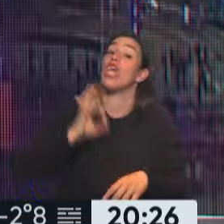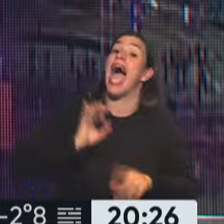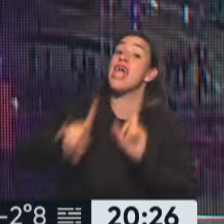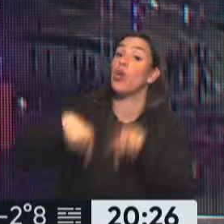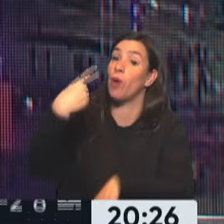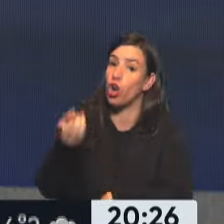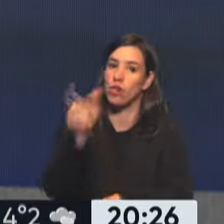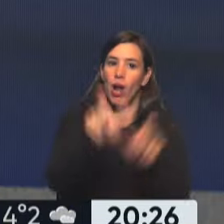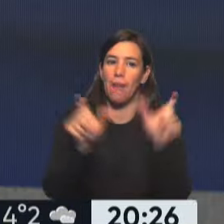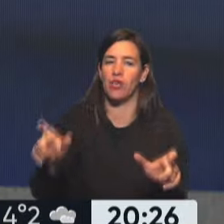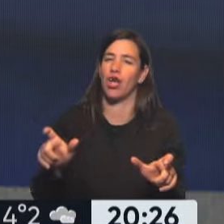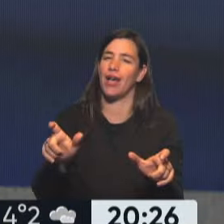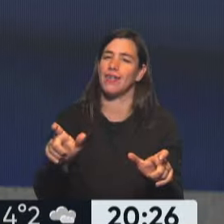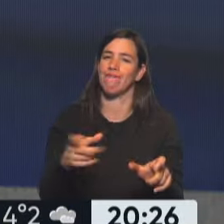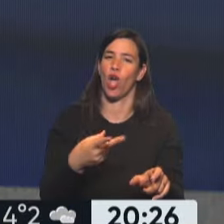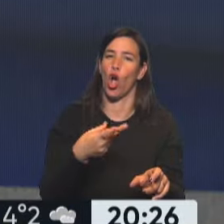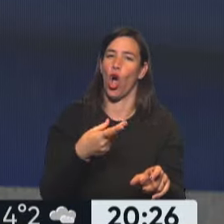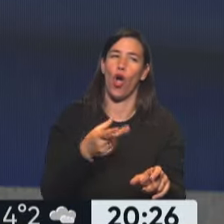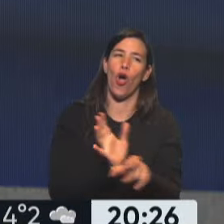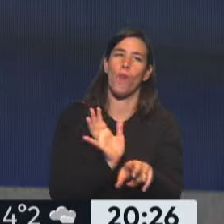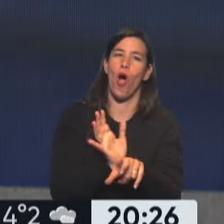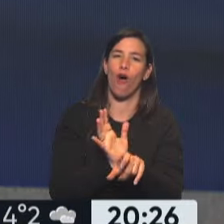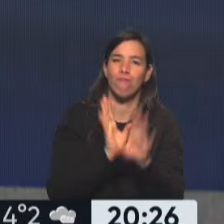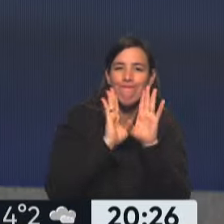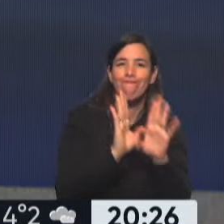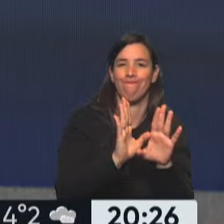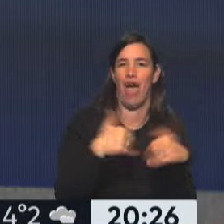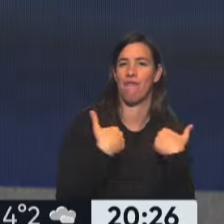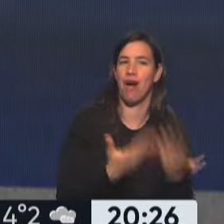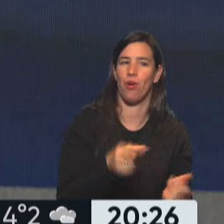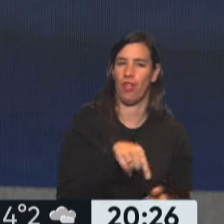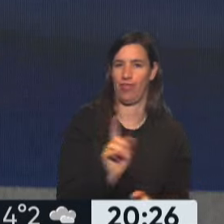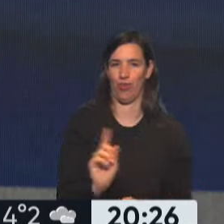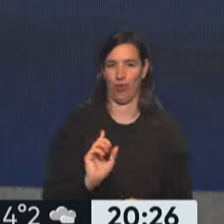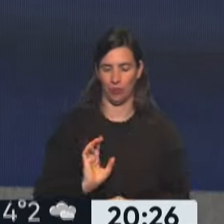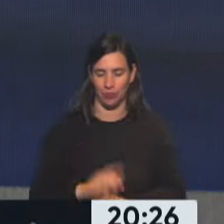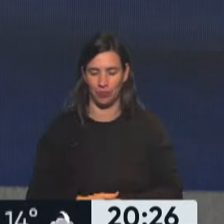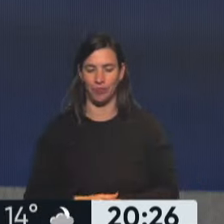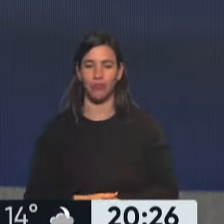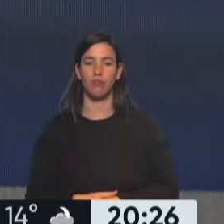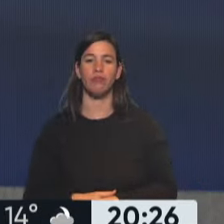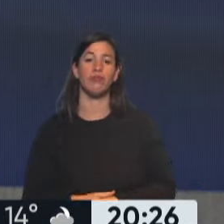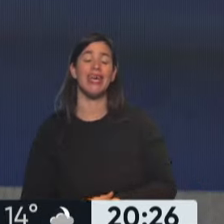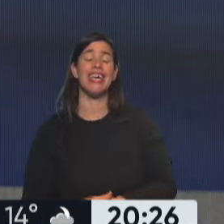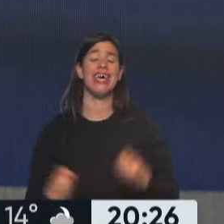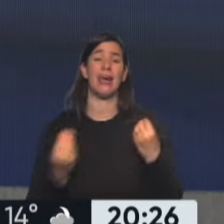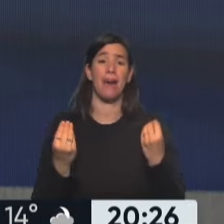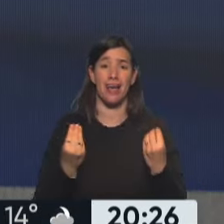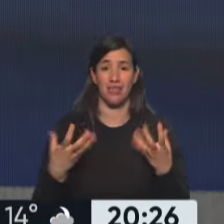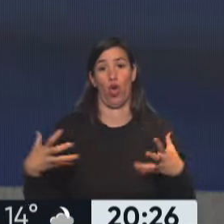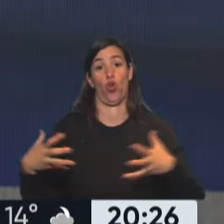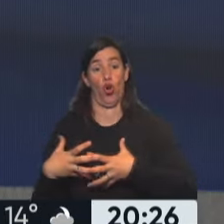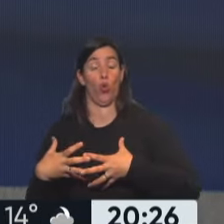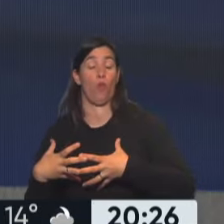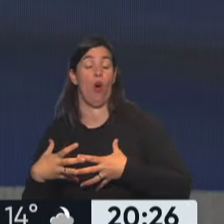dilema bien recién ladas al quinero bueno eh Qué es sucede con la oposición a partir de la denuncia de Fabiola Yáñez contra el ex